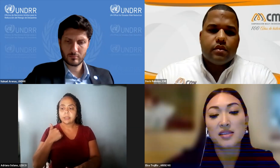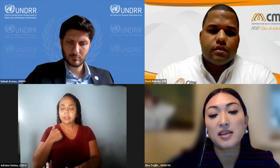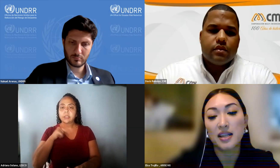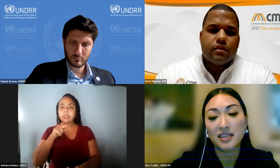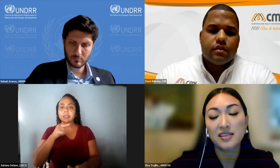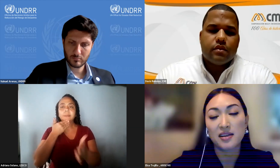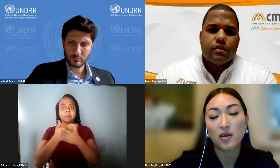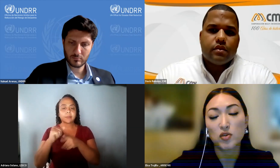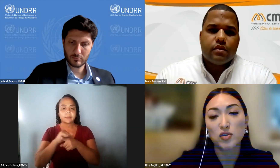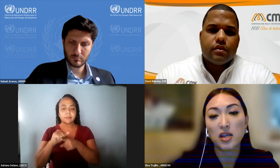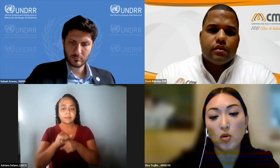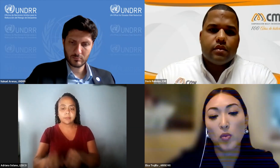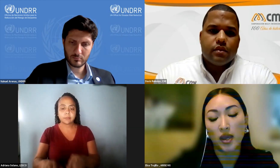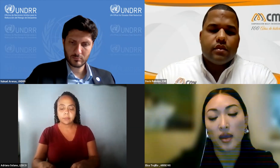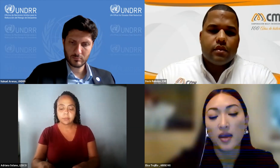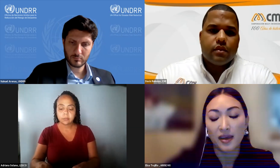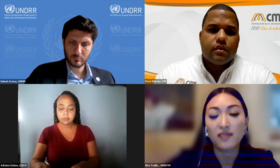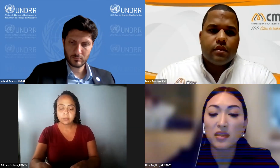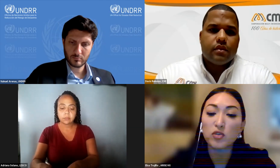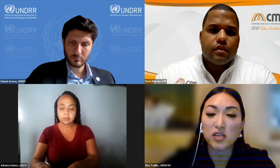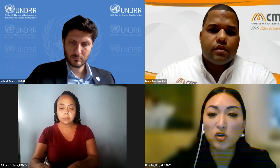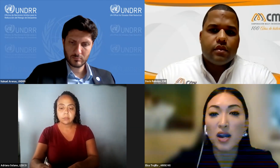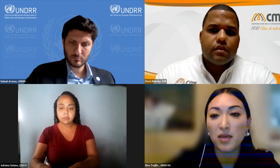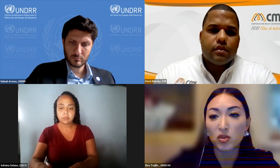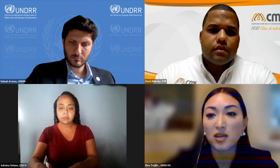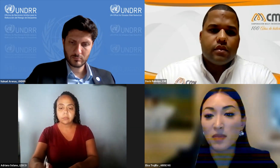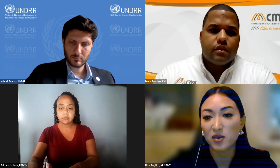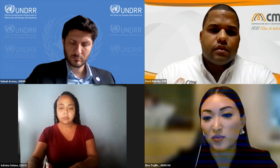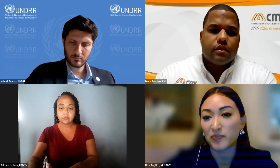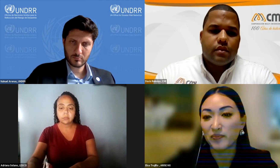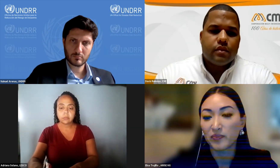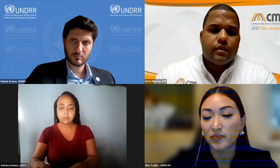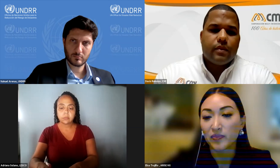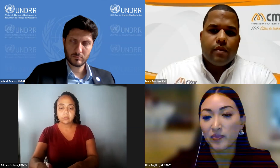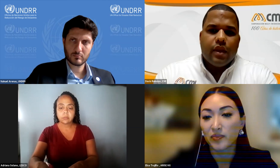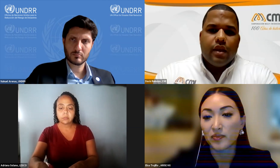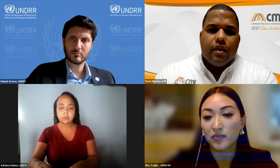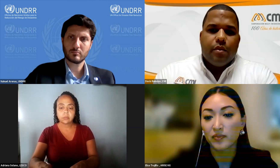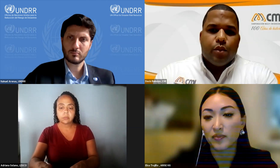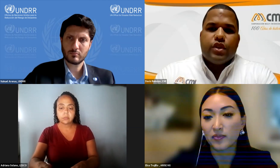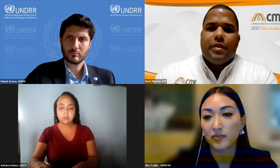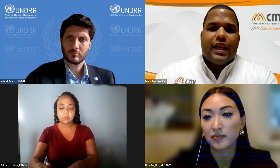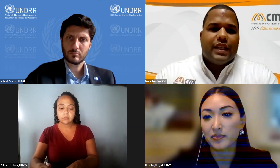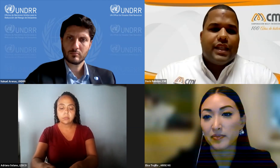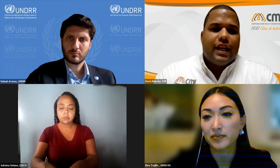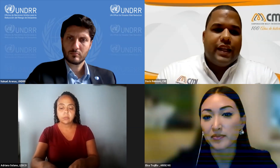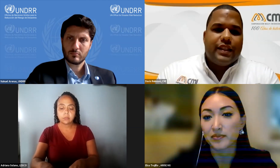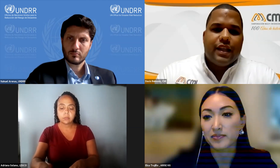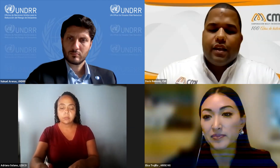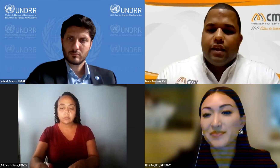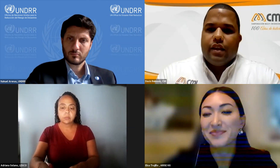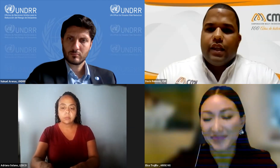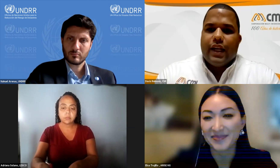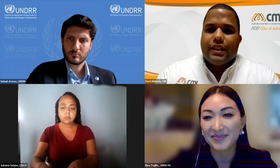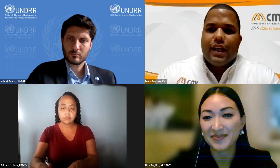prácticas en las líneas de negocios del grupo que que entendemos que son alimentos de inversión muchísimas relaciones de